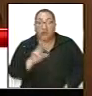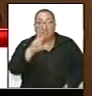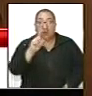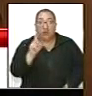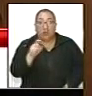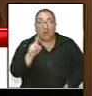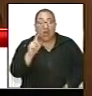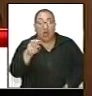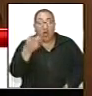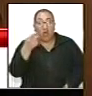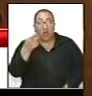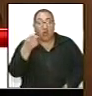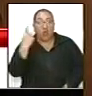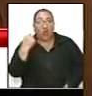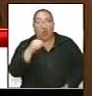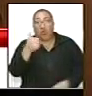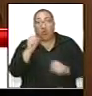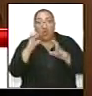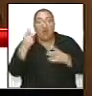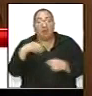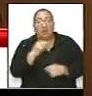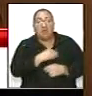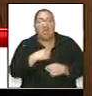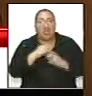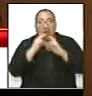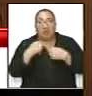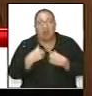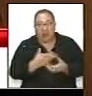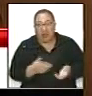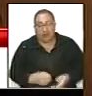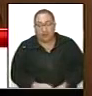vino el otro día y no tuve la suerte que me respondiera.